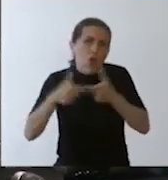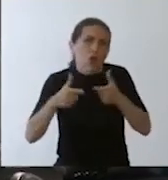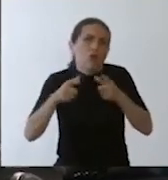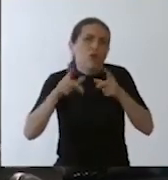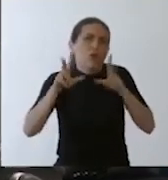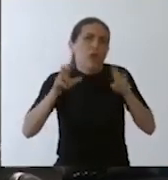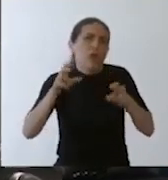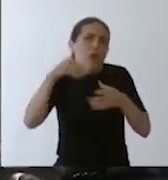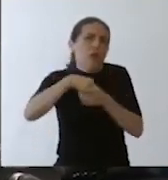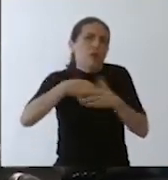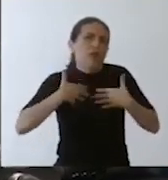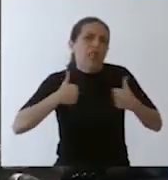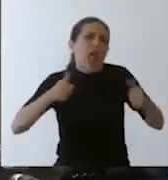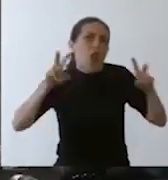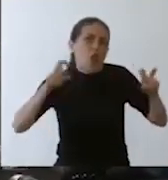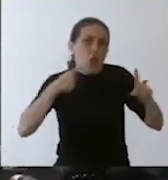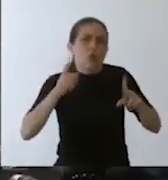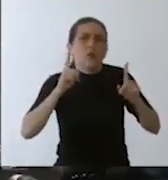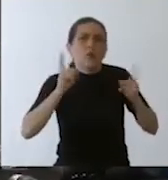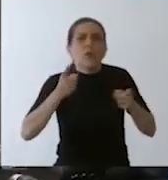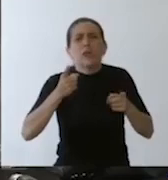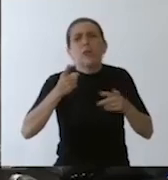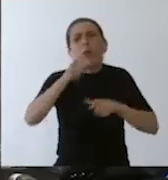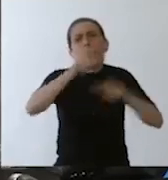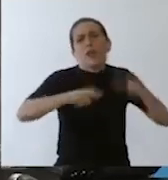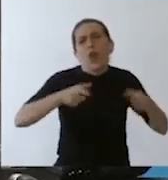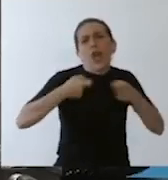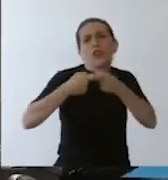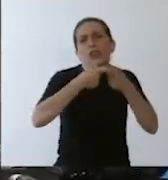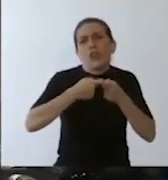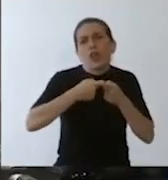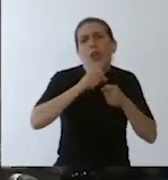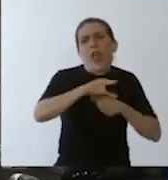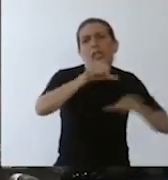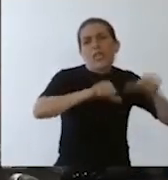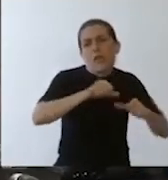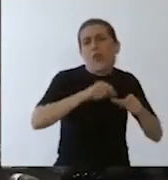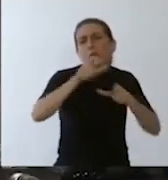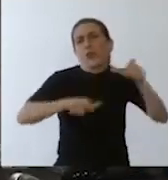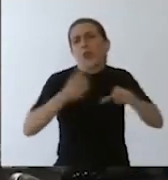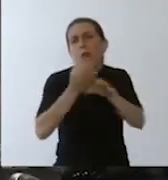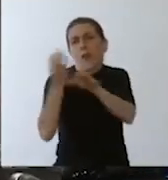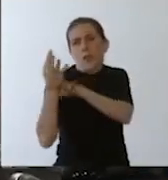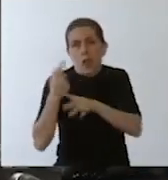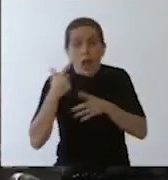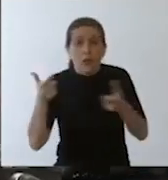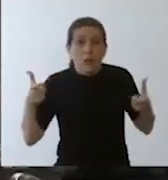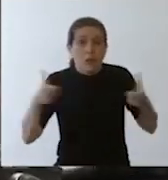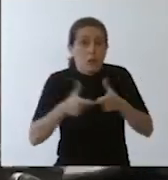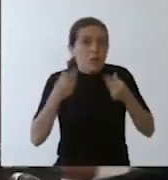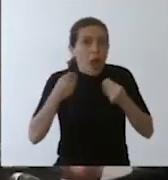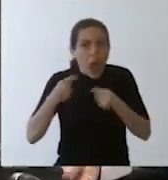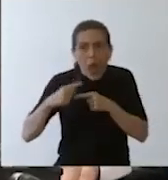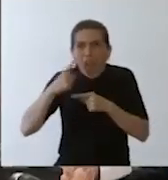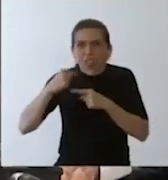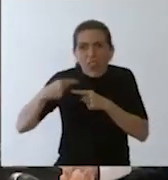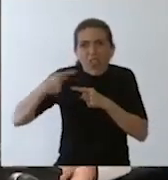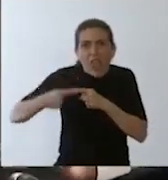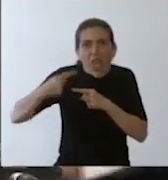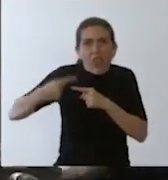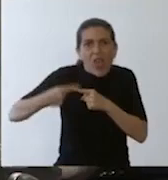salud, con todas las sociedades científicas, con todos los expertos, para seguir día a día la